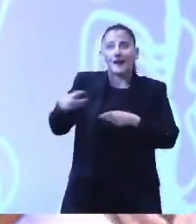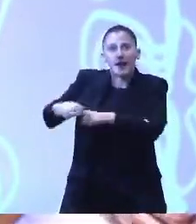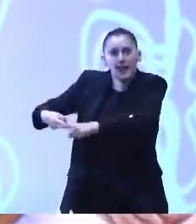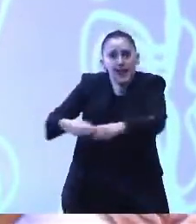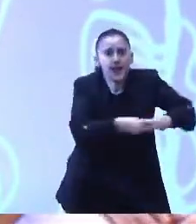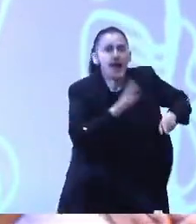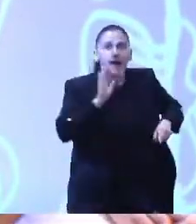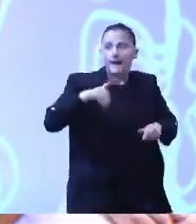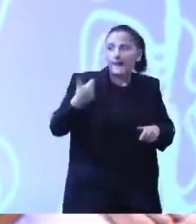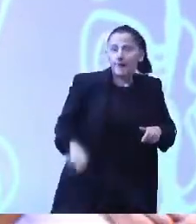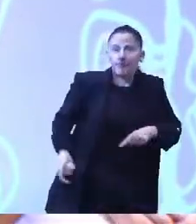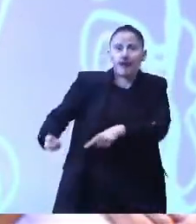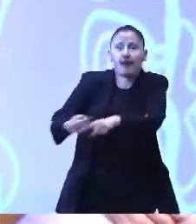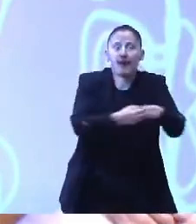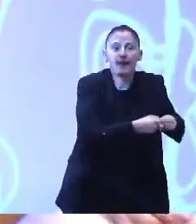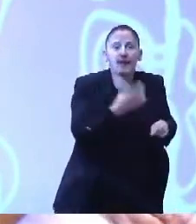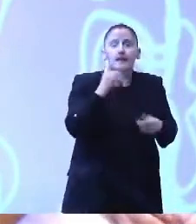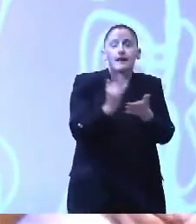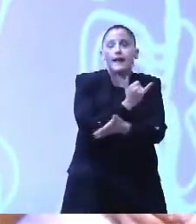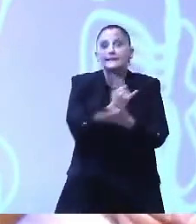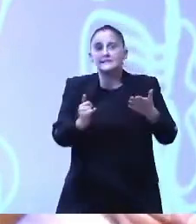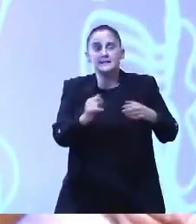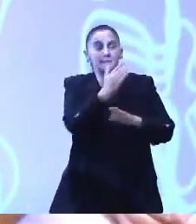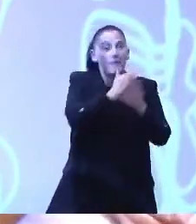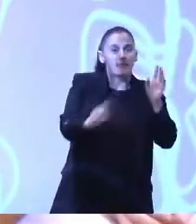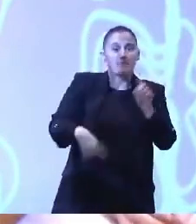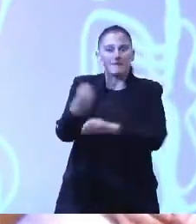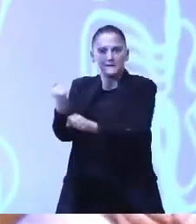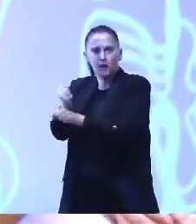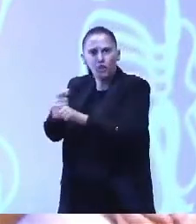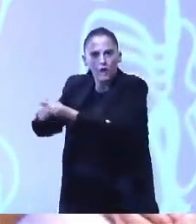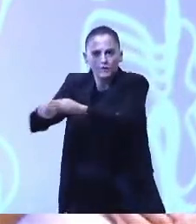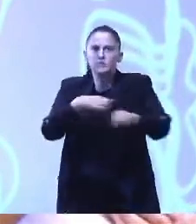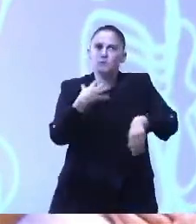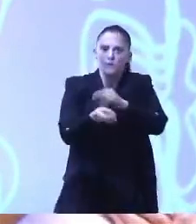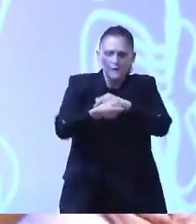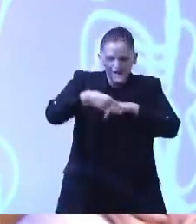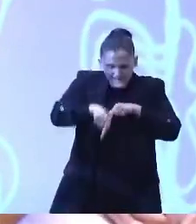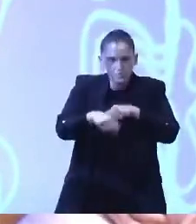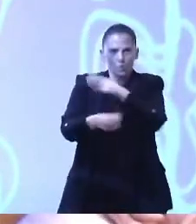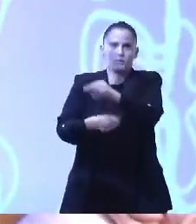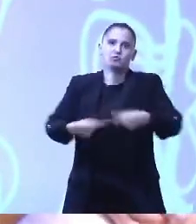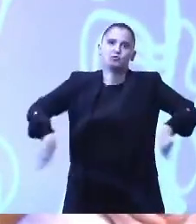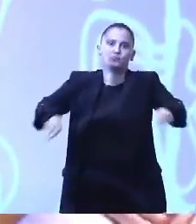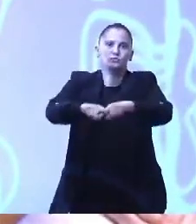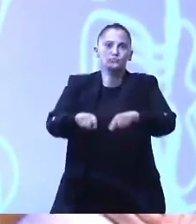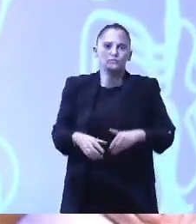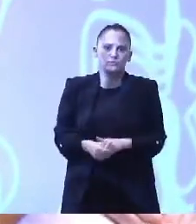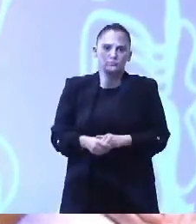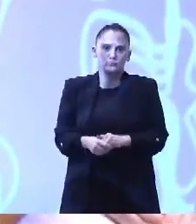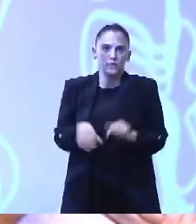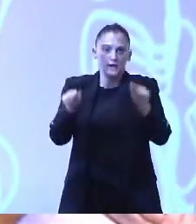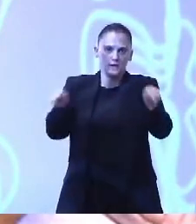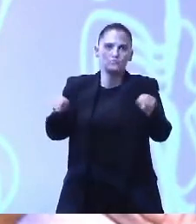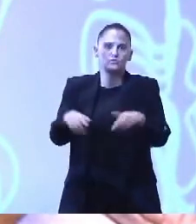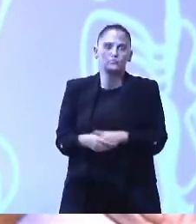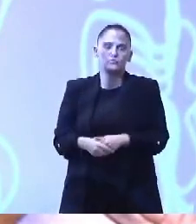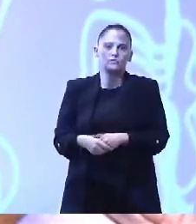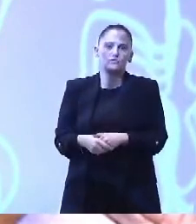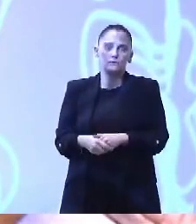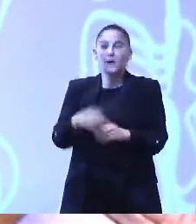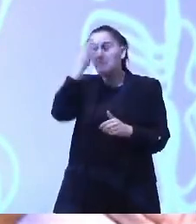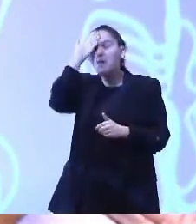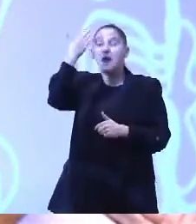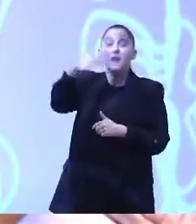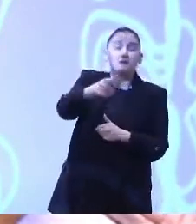esa riqueza entre la clase media y la clase trabajadora. Eso es lo que estamos haciendo nosotros. Eso es lo que estamos haciendo nosotros. Y